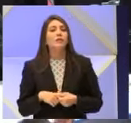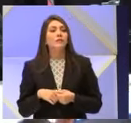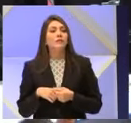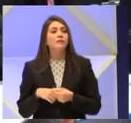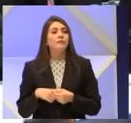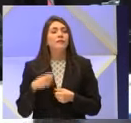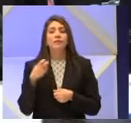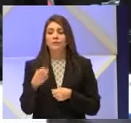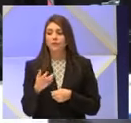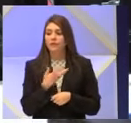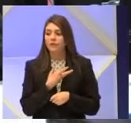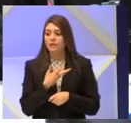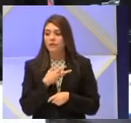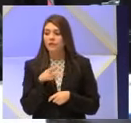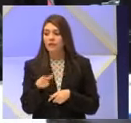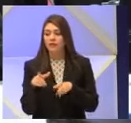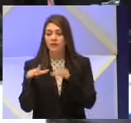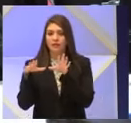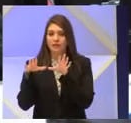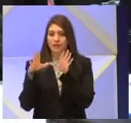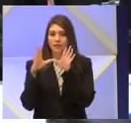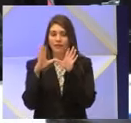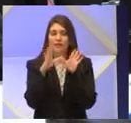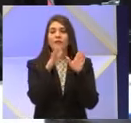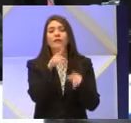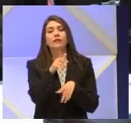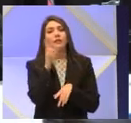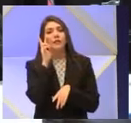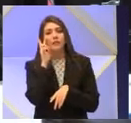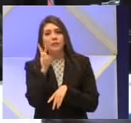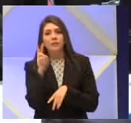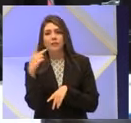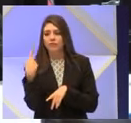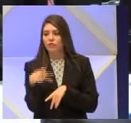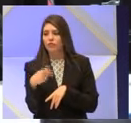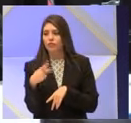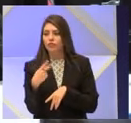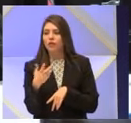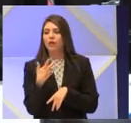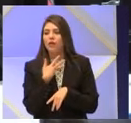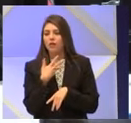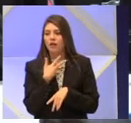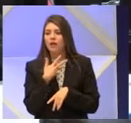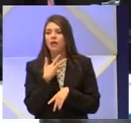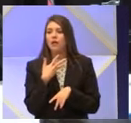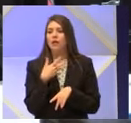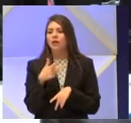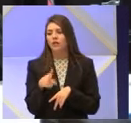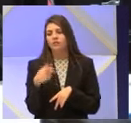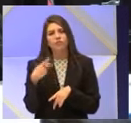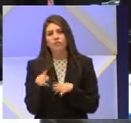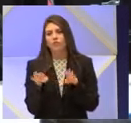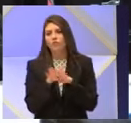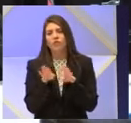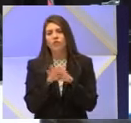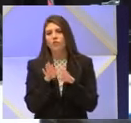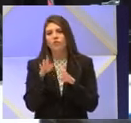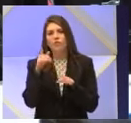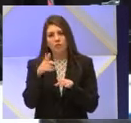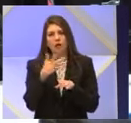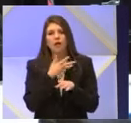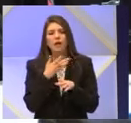que no es otra cosa más que un satélite con gente un vehículo espacial habitado